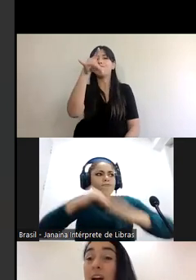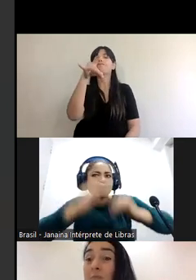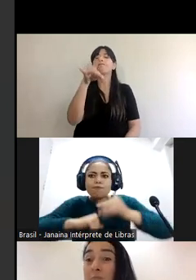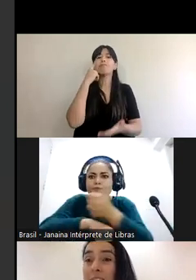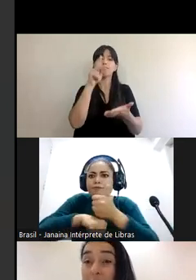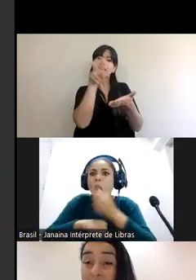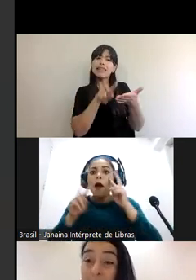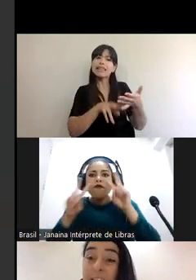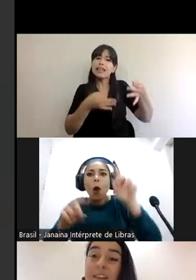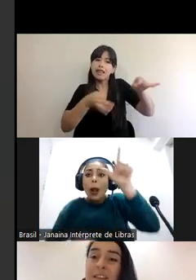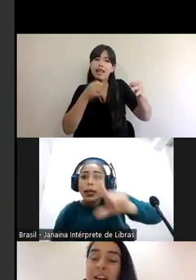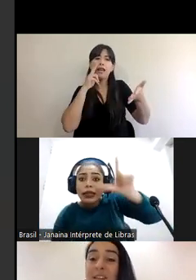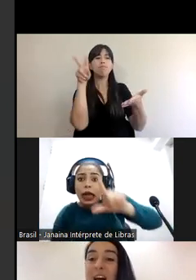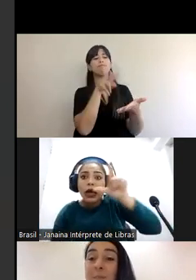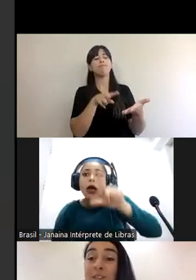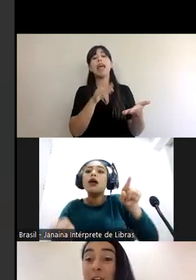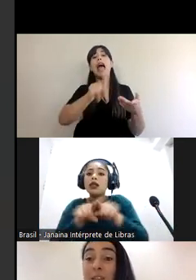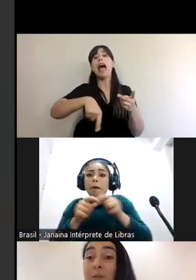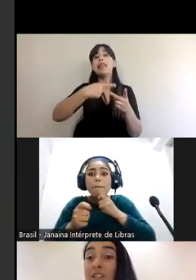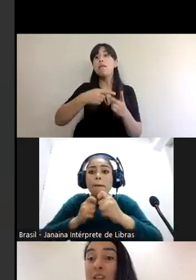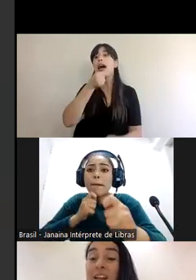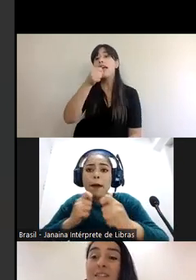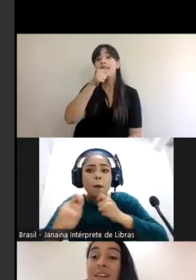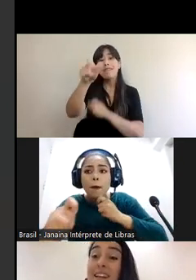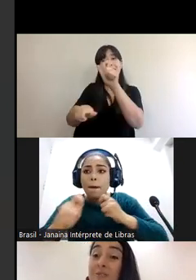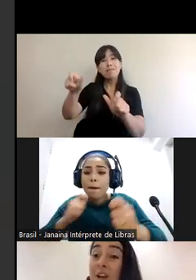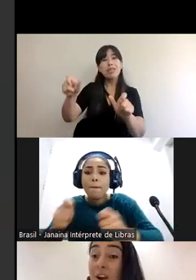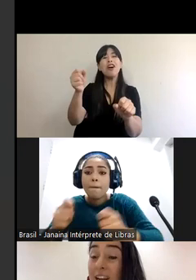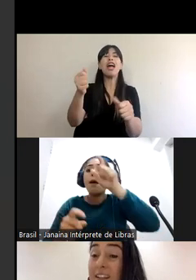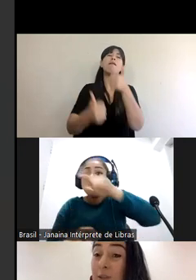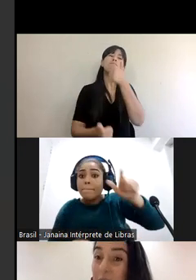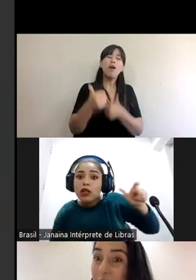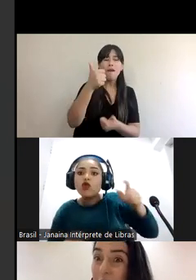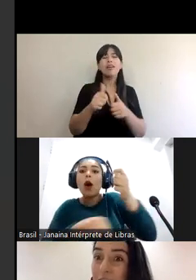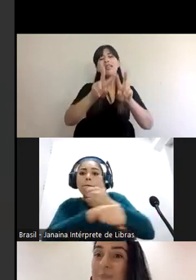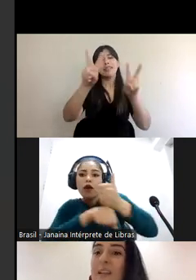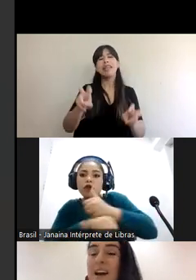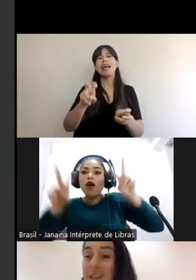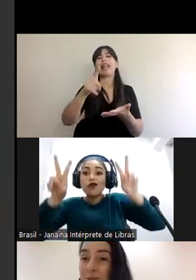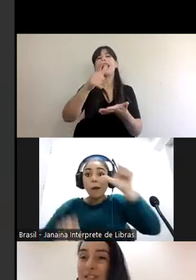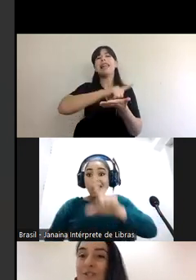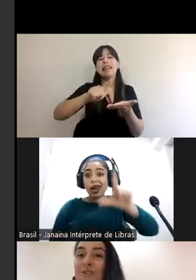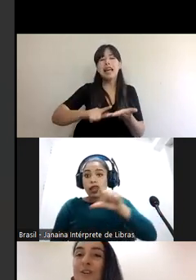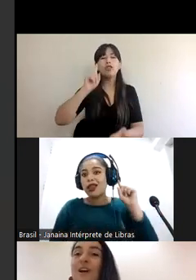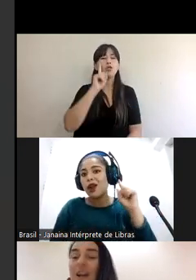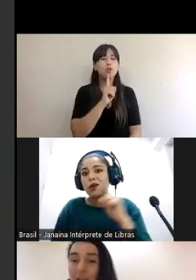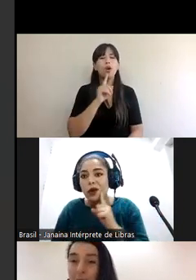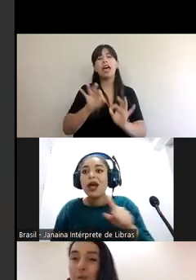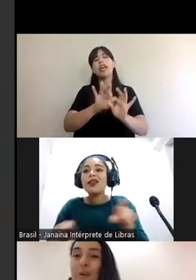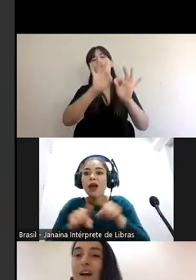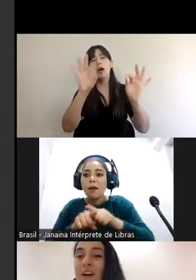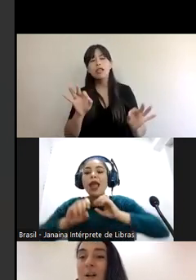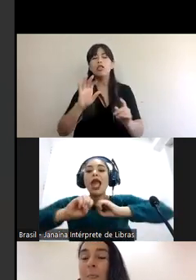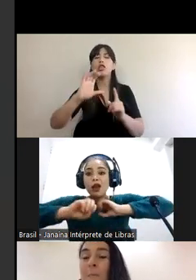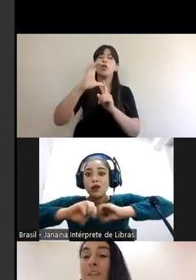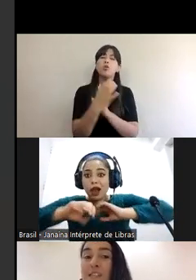literatura, hicimos entrevistas a personas profesionales relacionadas a la literatura sorda, a la educación, a la